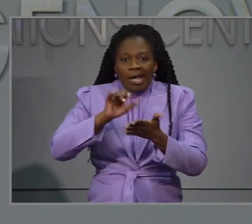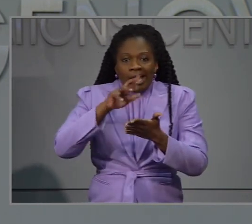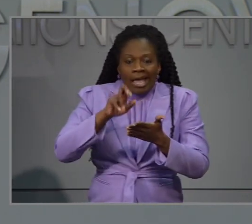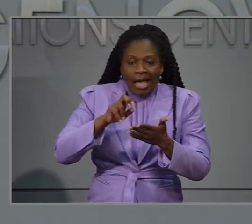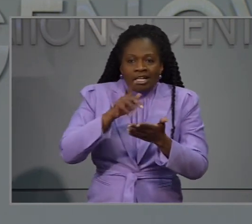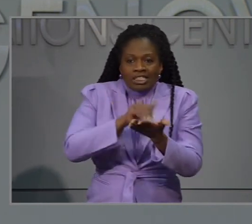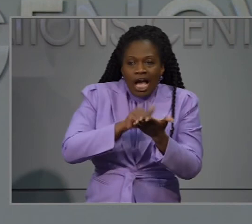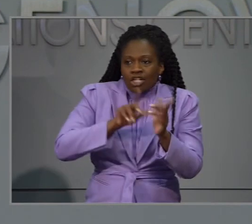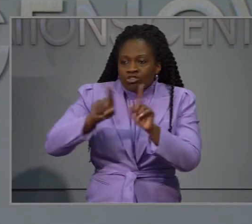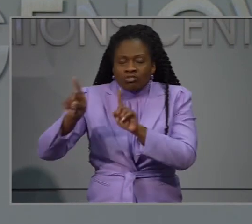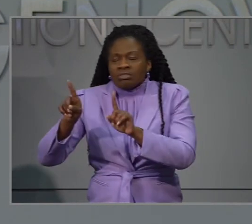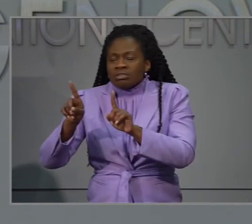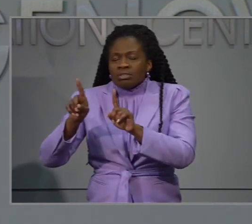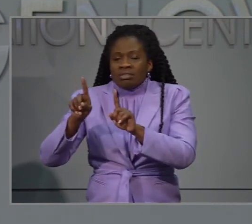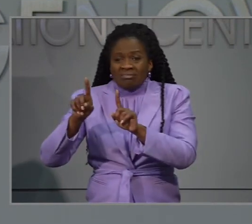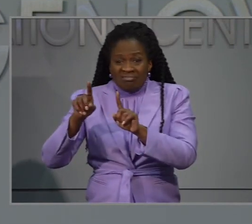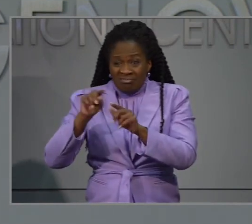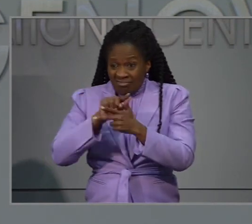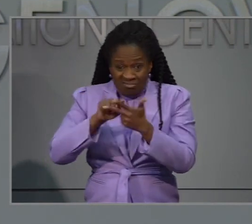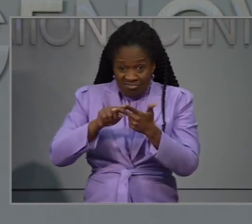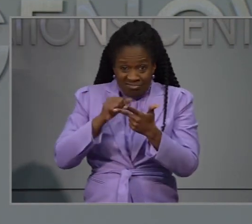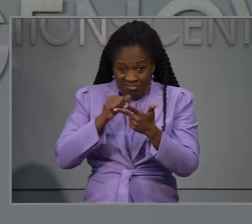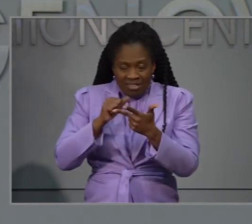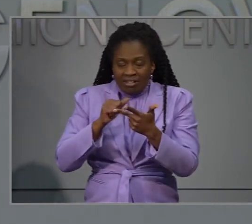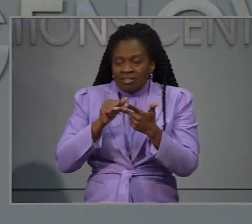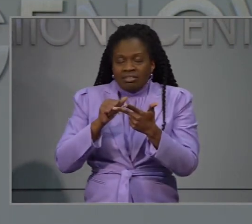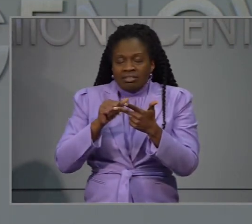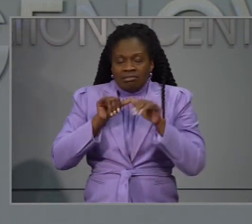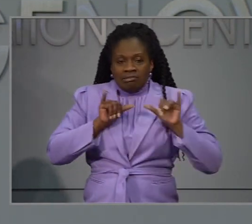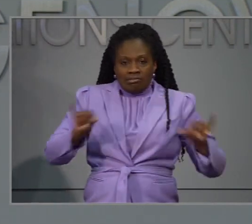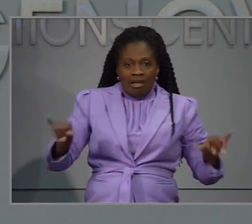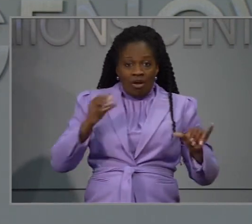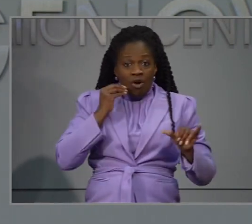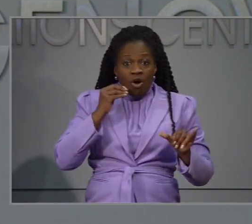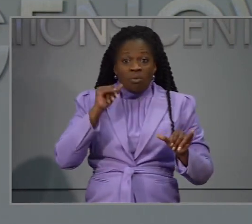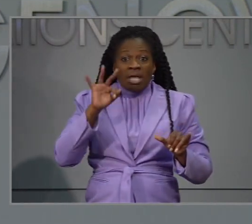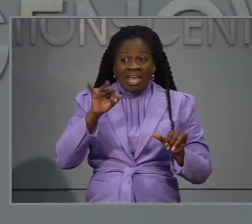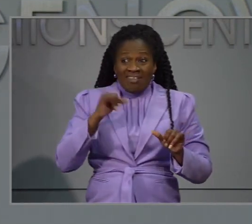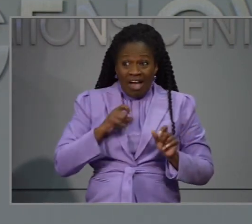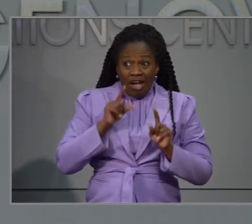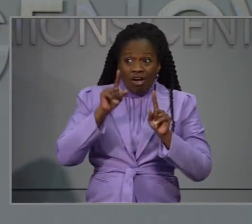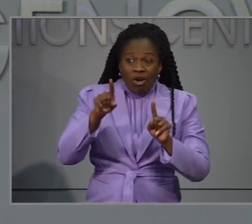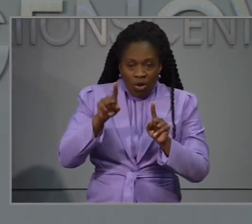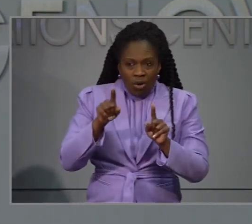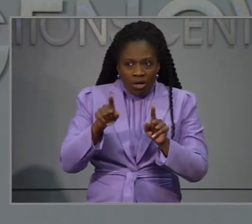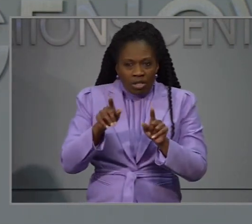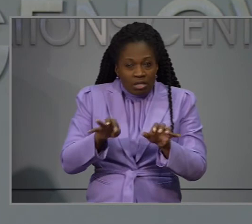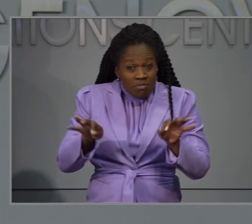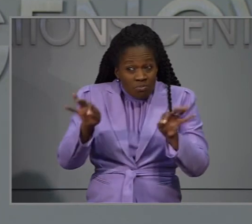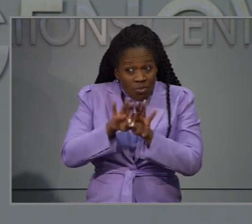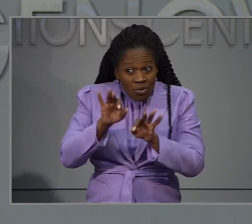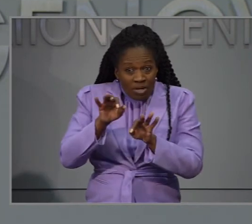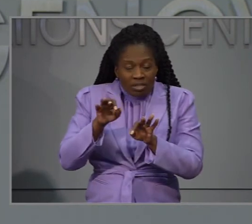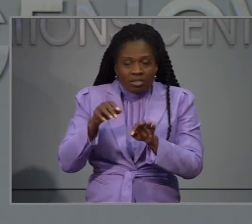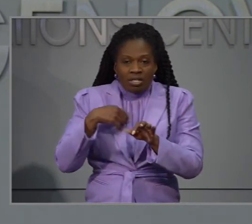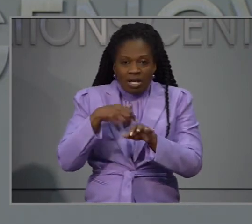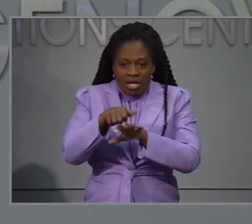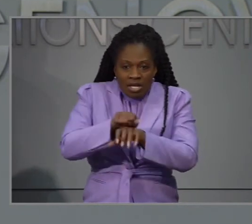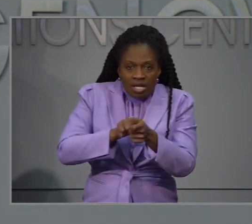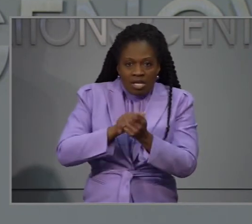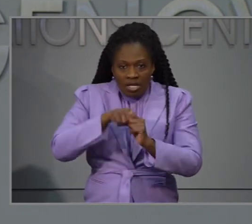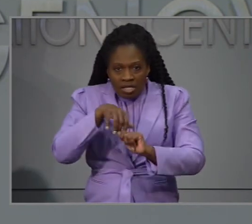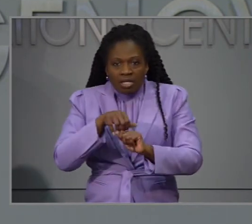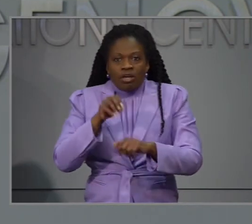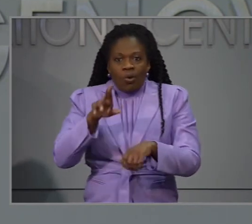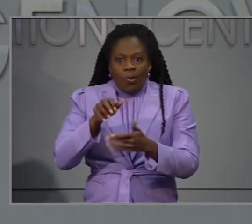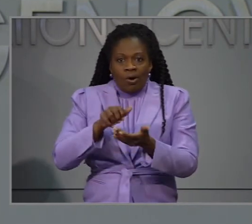o bien están obteniendo atención médica por favor quédense en casa a menos también